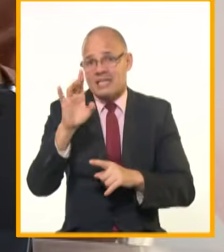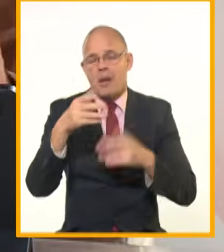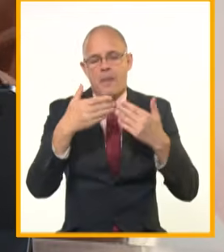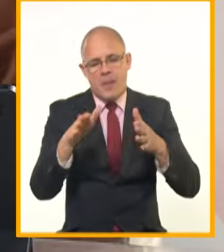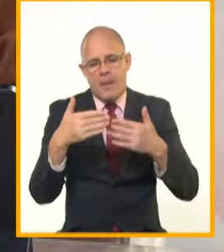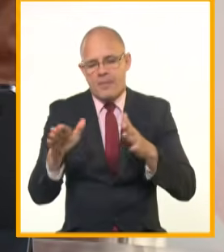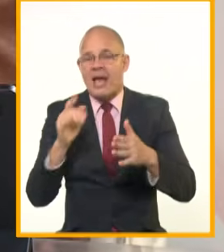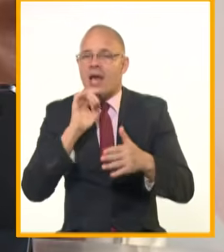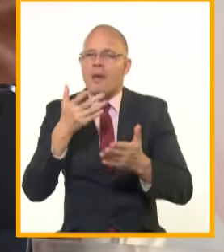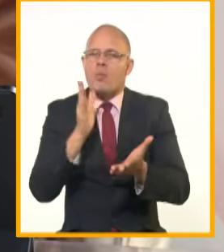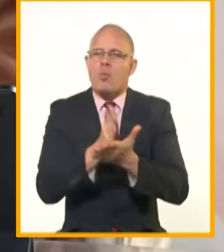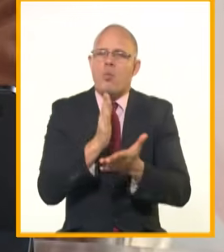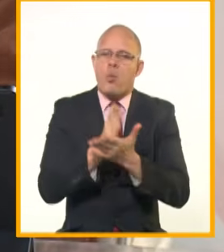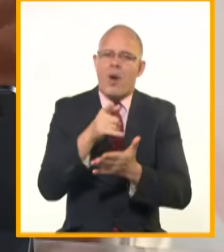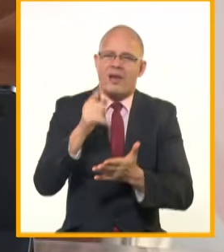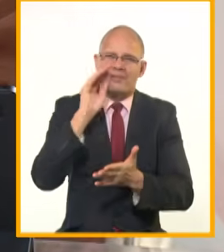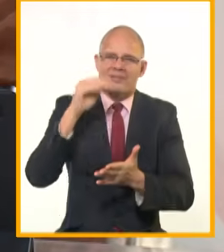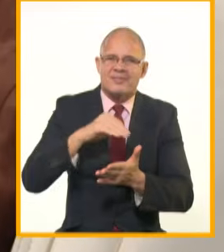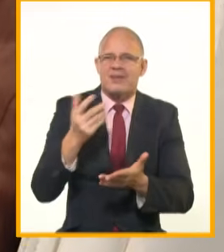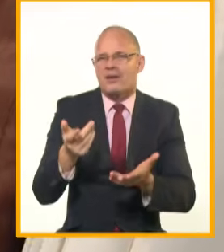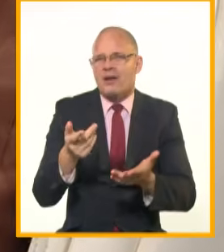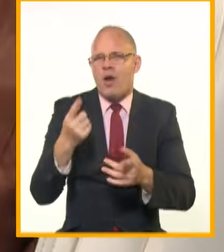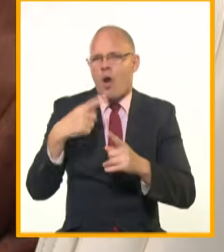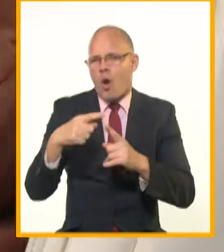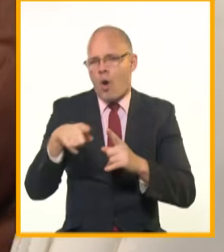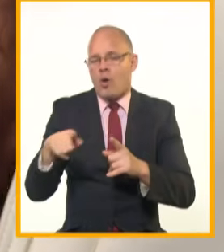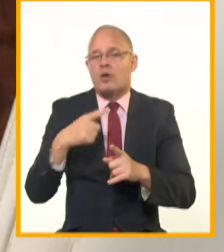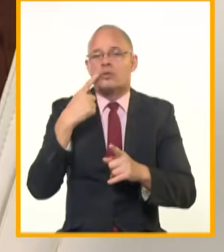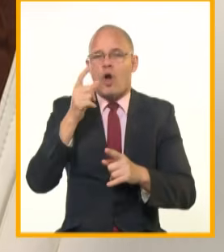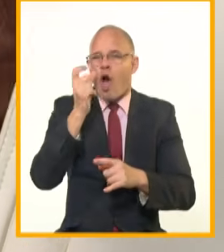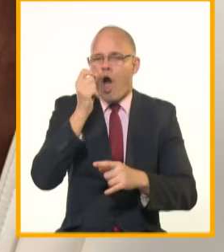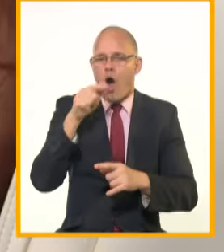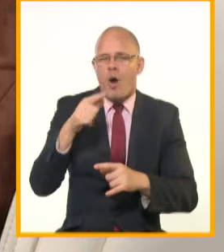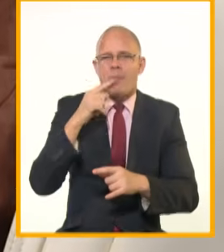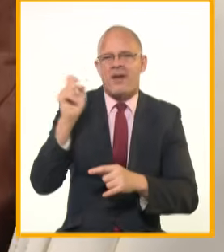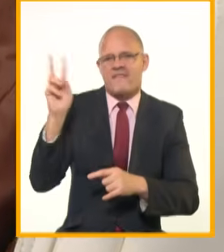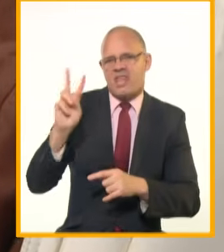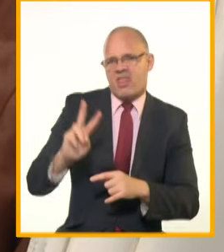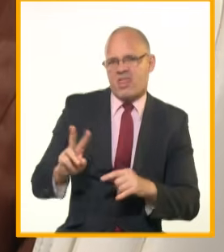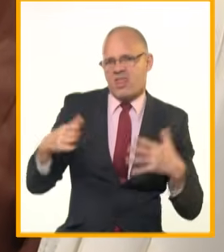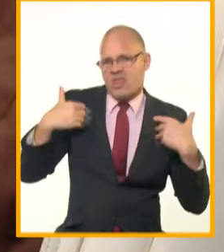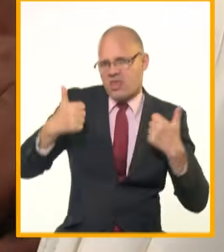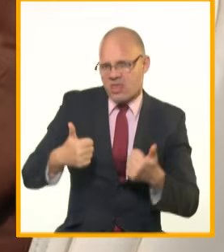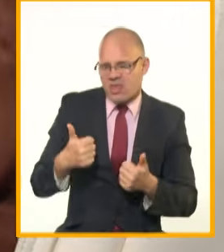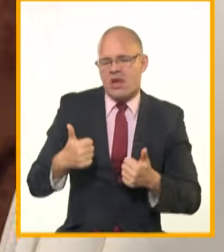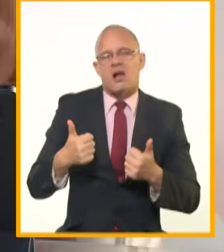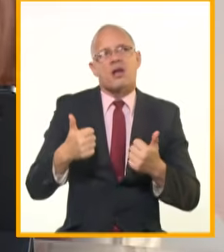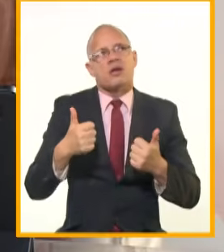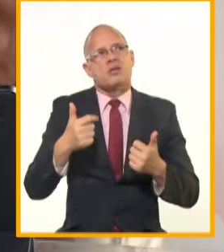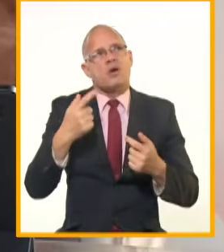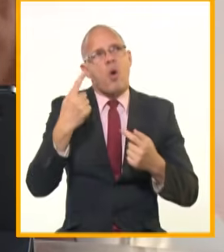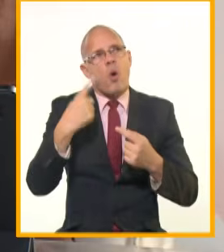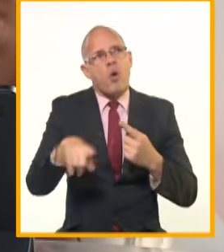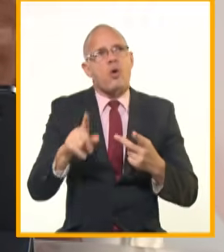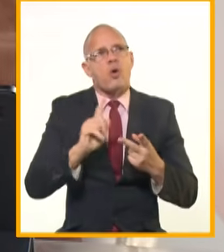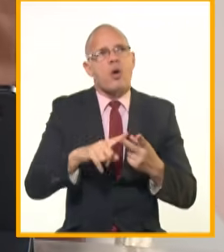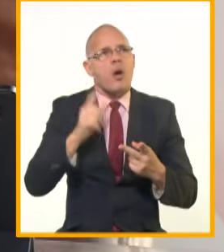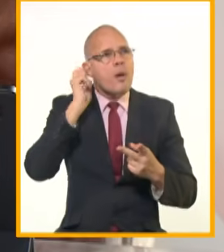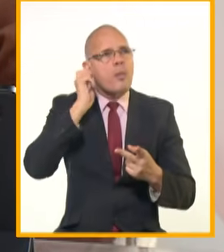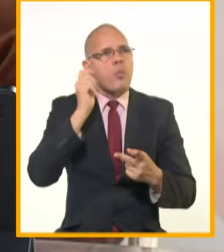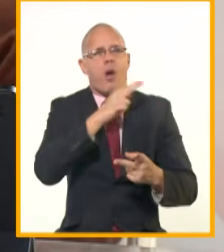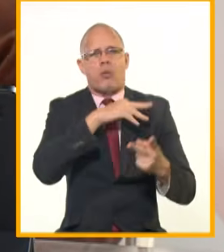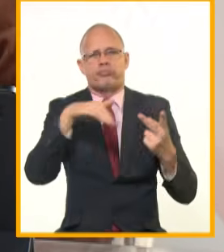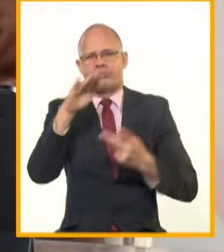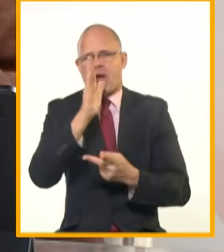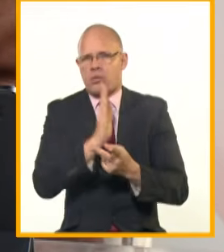Escuela Mártires de Taganá nos acompañó el embajador de Vietnam, la ministra de Educación, inauguramos, como te expliqué, la sala